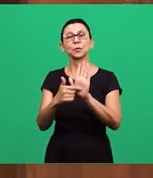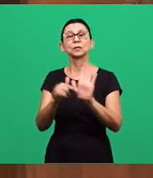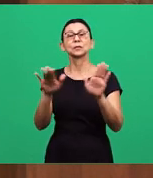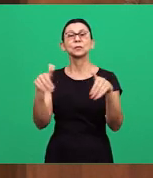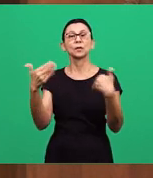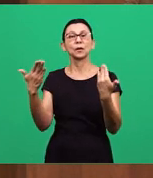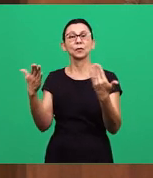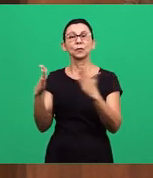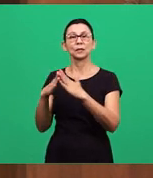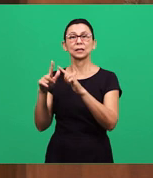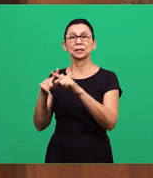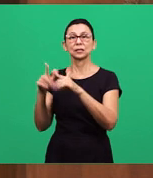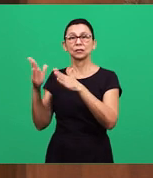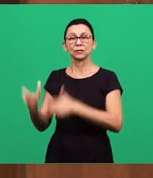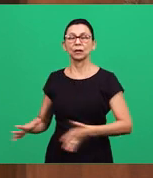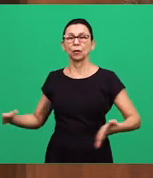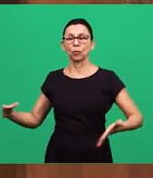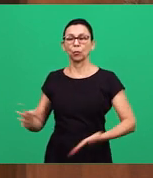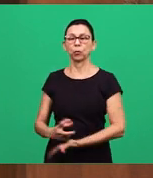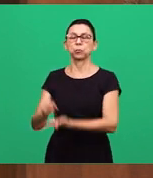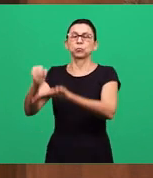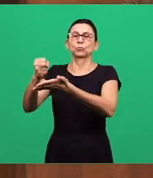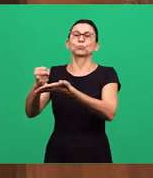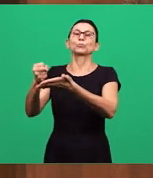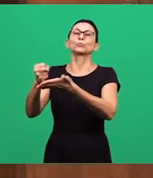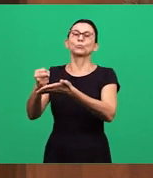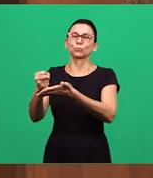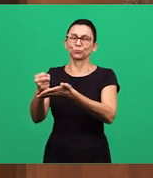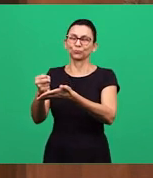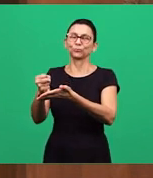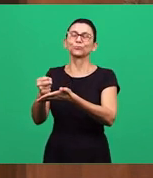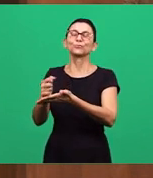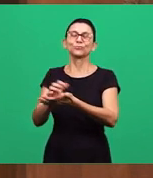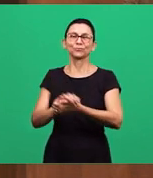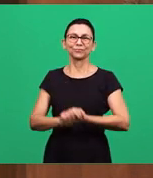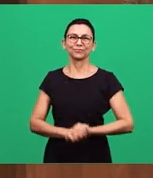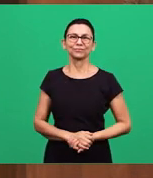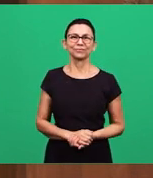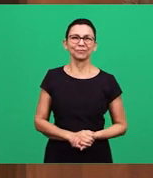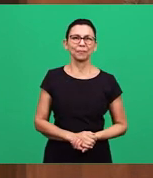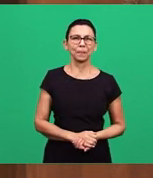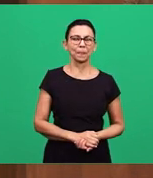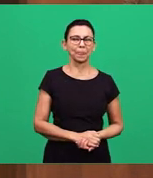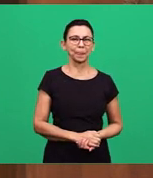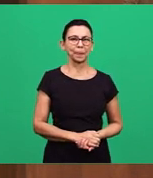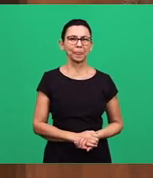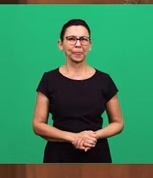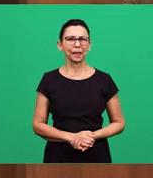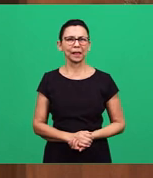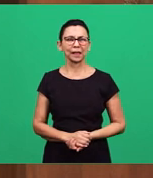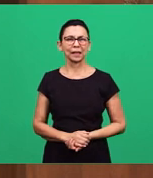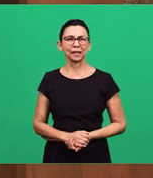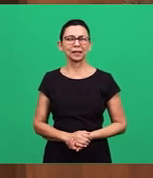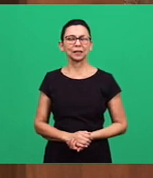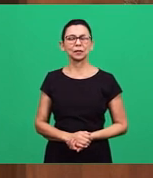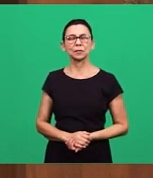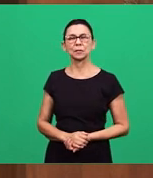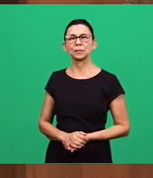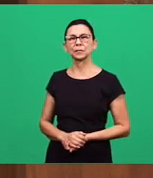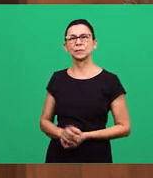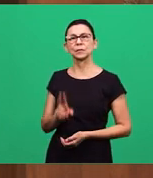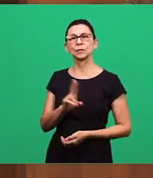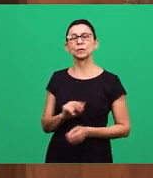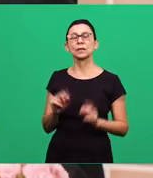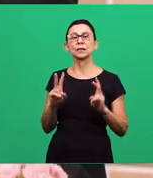de la iglesia. Alabado sea el nombre del Señor. Y la mejor expresión que podríamos usar para definir este